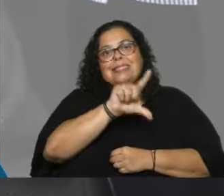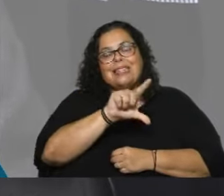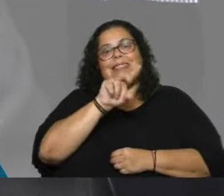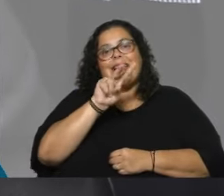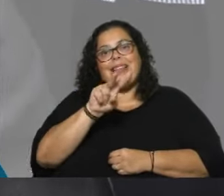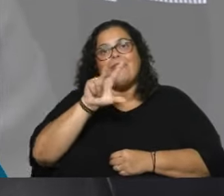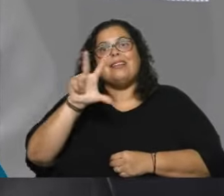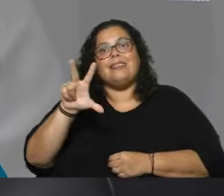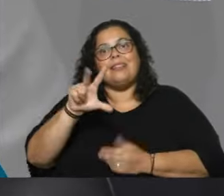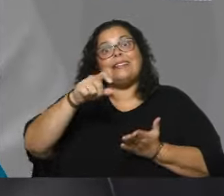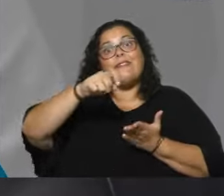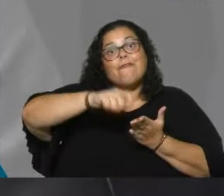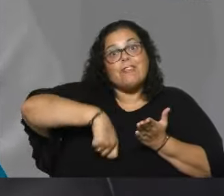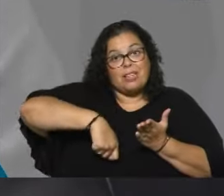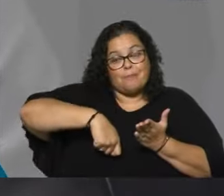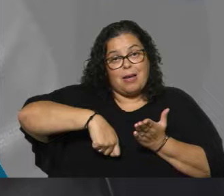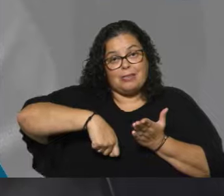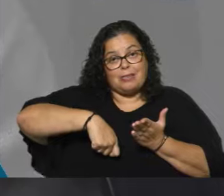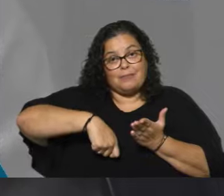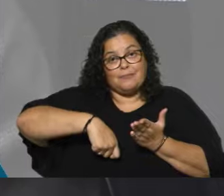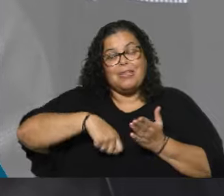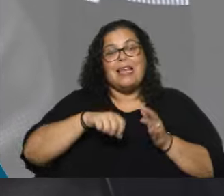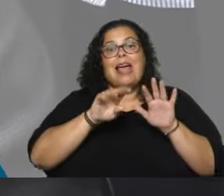263.723 firmas. Es decir, el